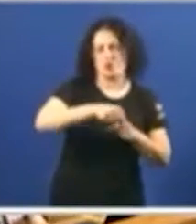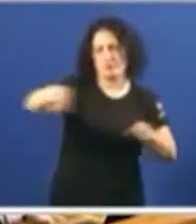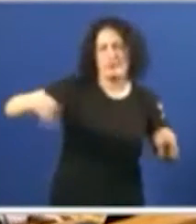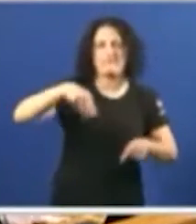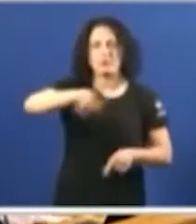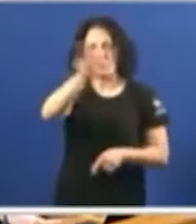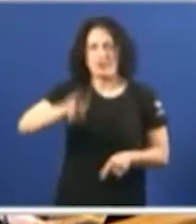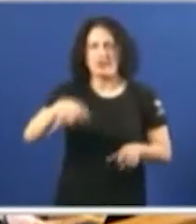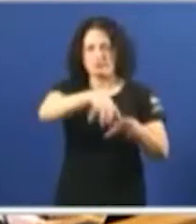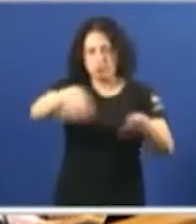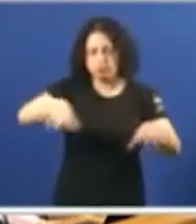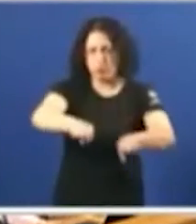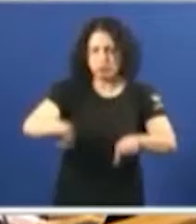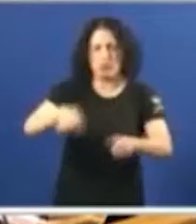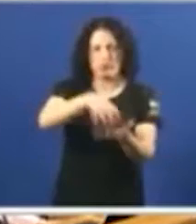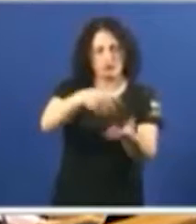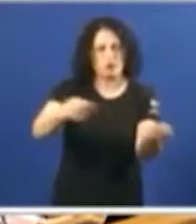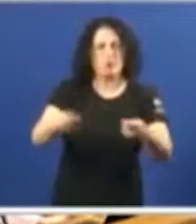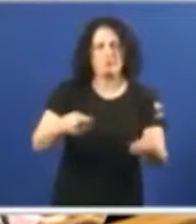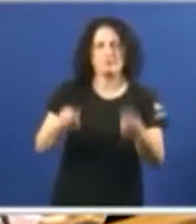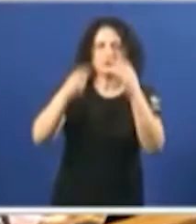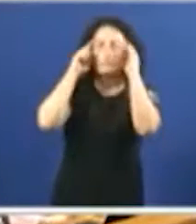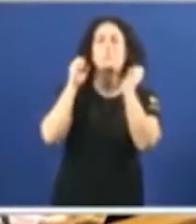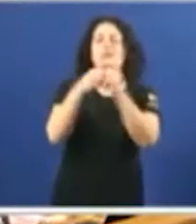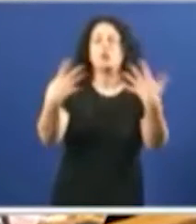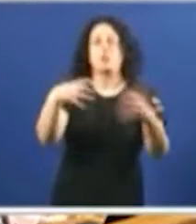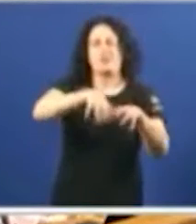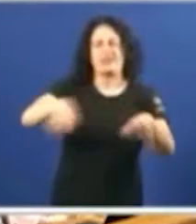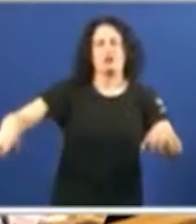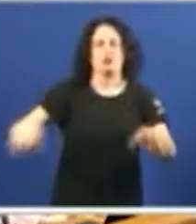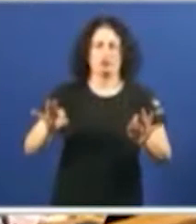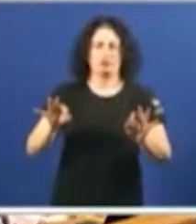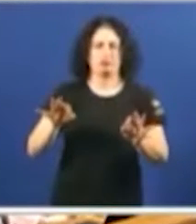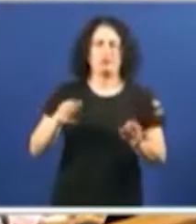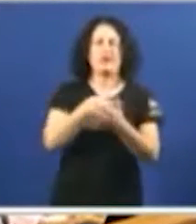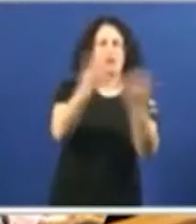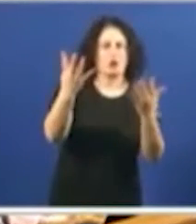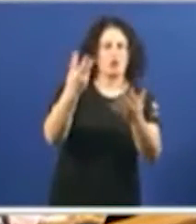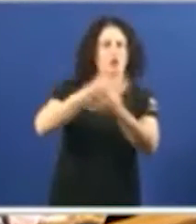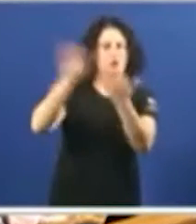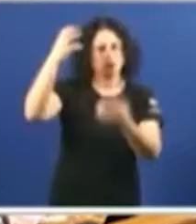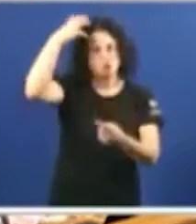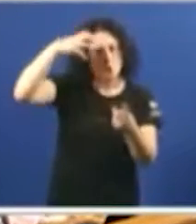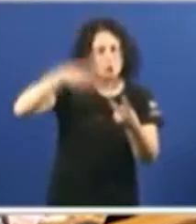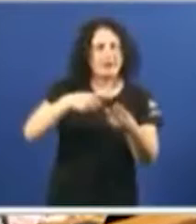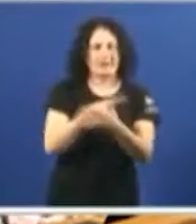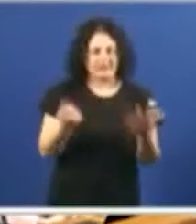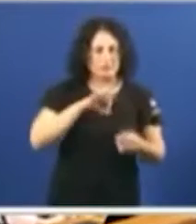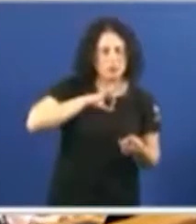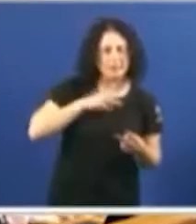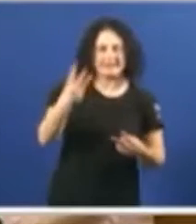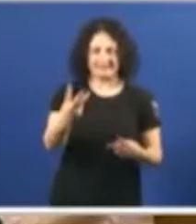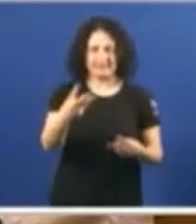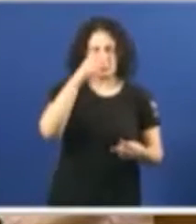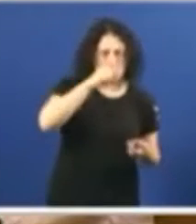comerciais. Supoñen neste momento 39 centros comerciais operativos, 18 na Coruña, 16 en Pontevedra, 3 en Lugo